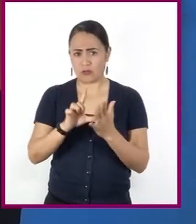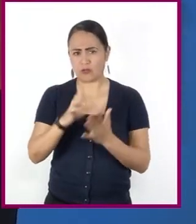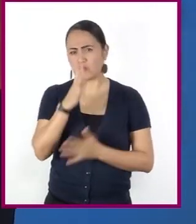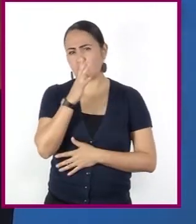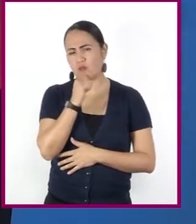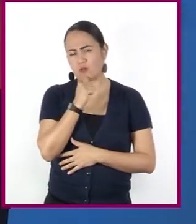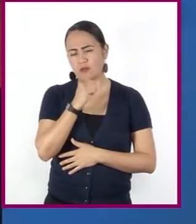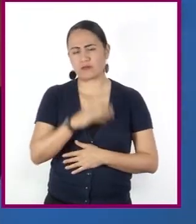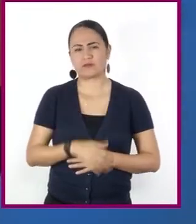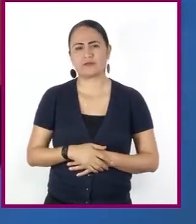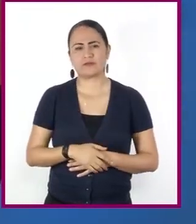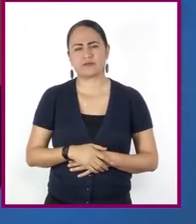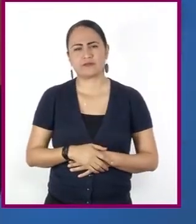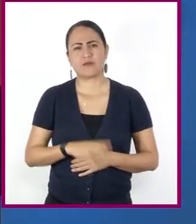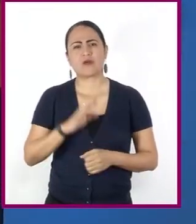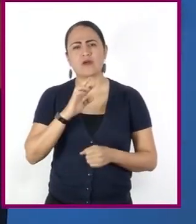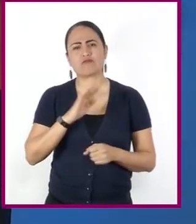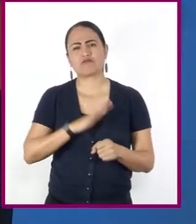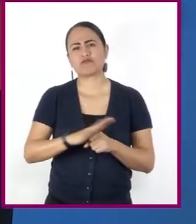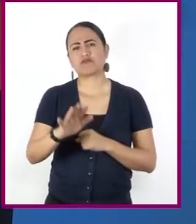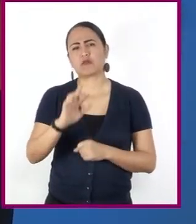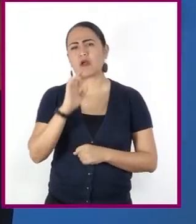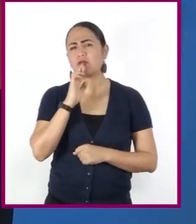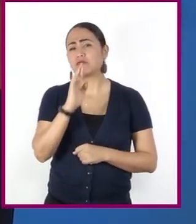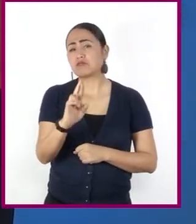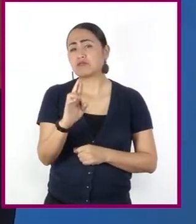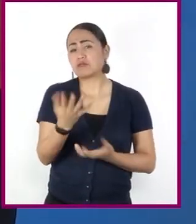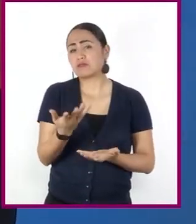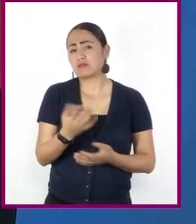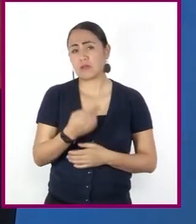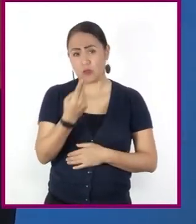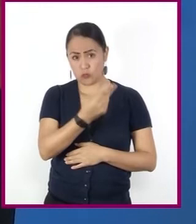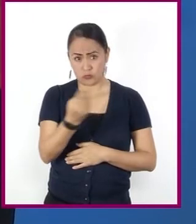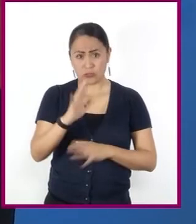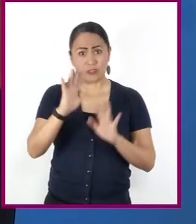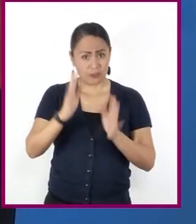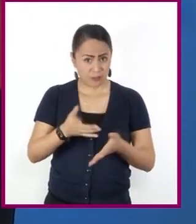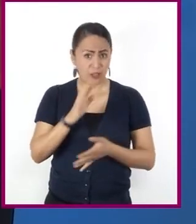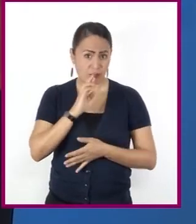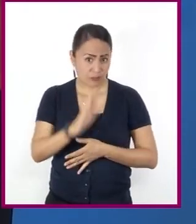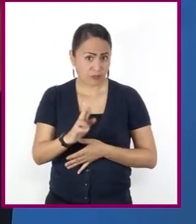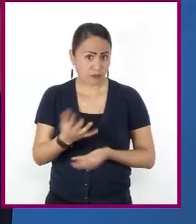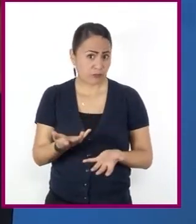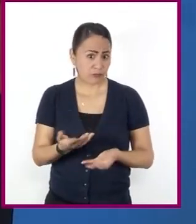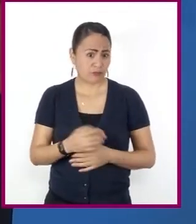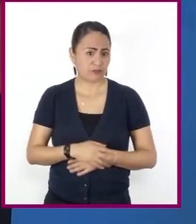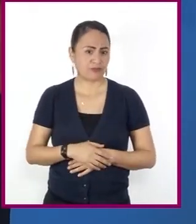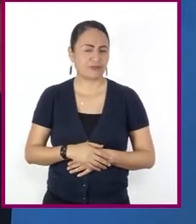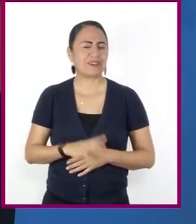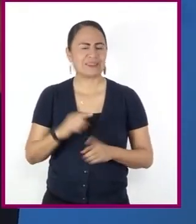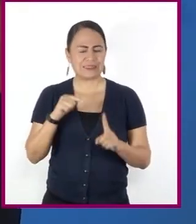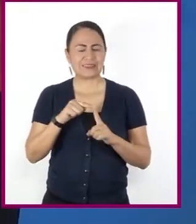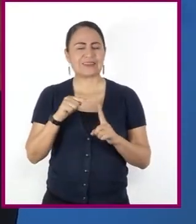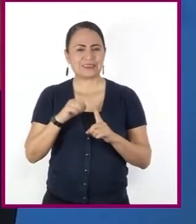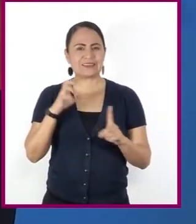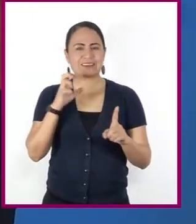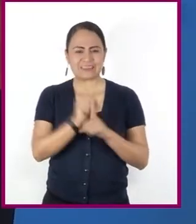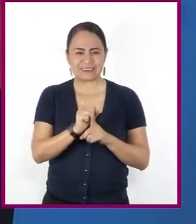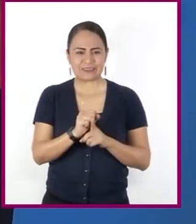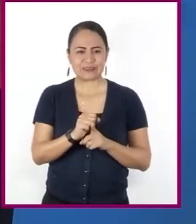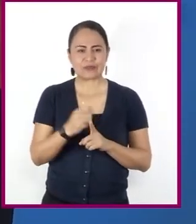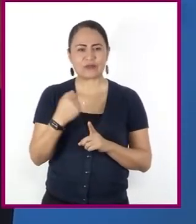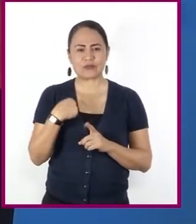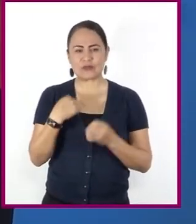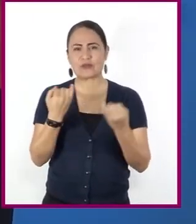Entonces, ¿cuál será la respuesta? ¿Ustedes ya la resolvieron? Lo tengo. Vuelvo a usar